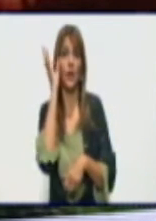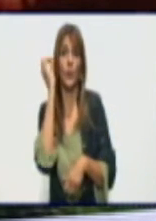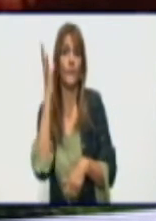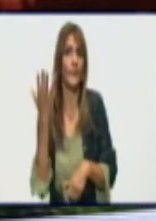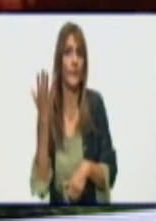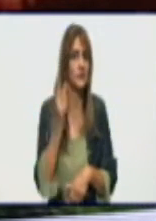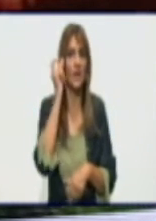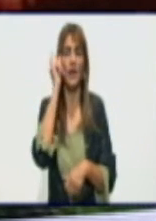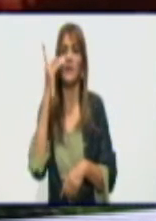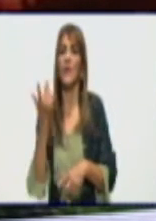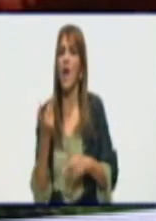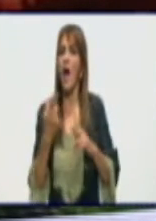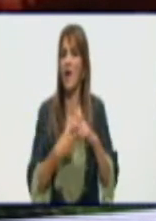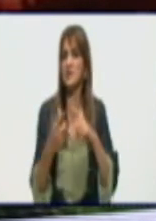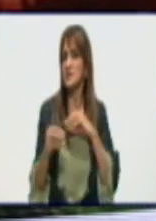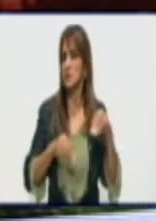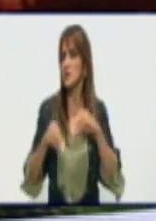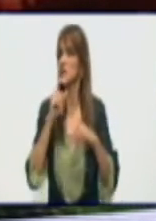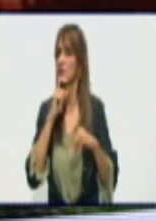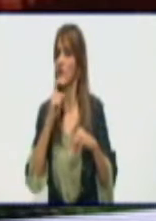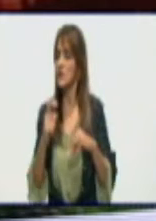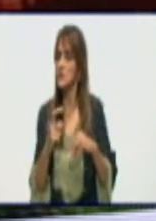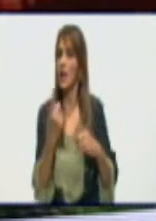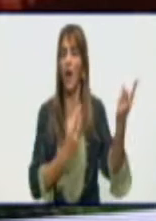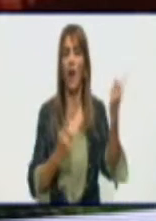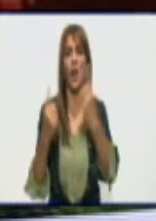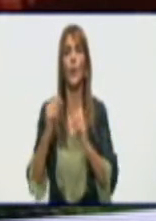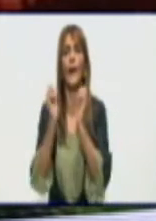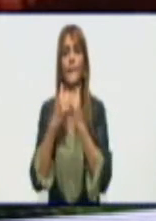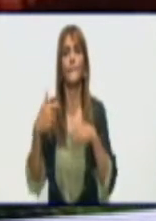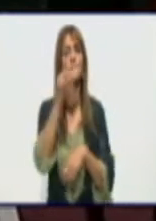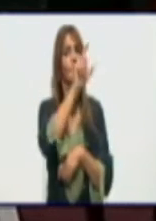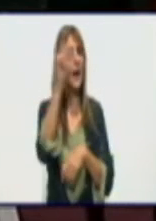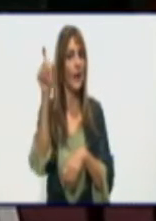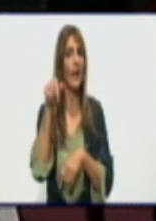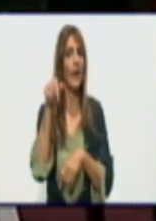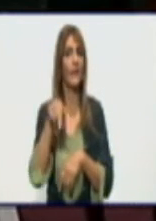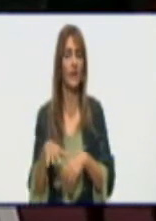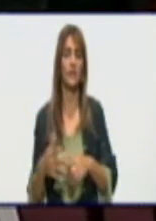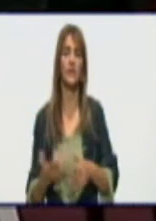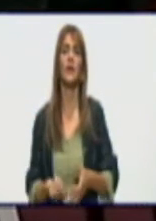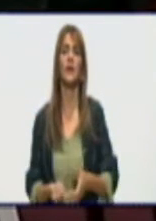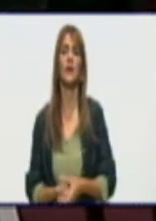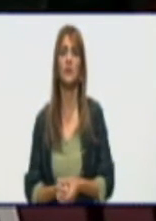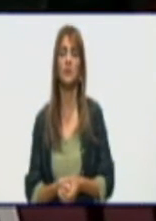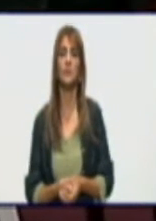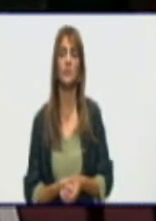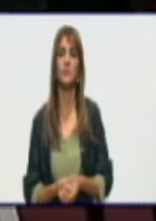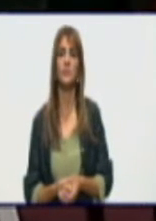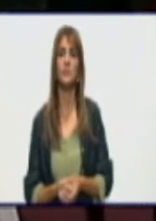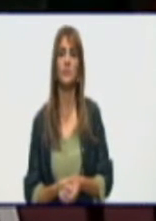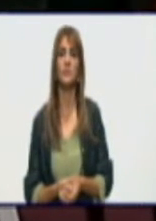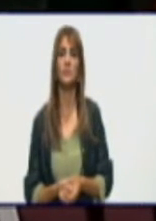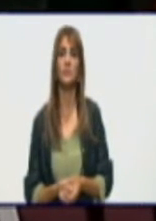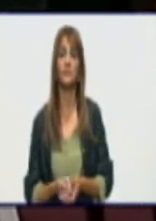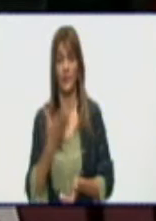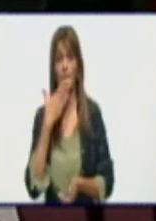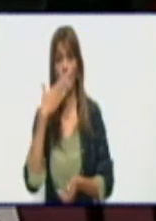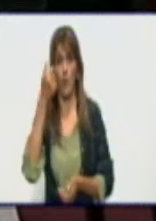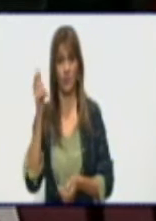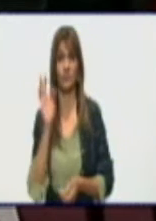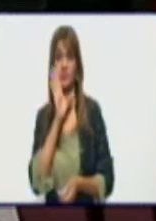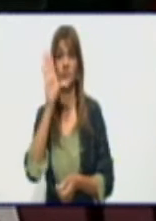industria alimenticia. Pero sabemos que hay dificultades en este sentido. Es bueno que usted haya mencionado este tema,